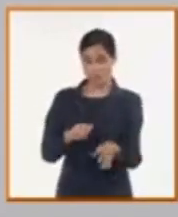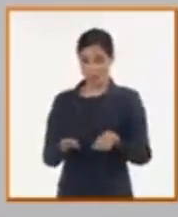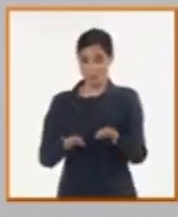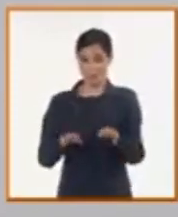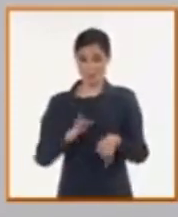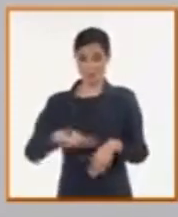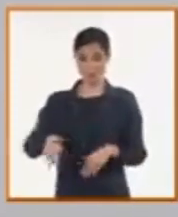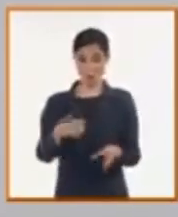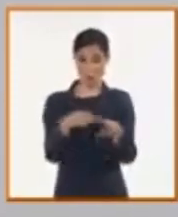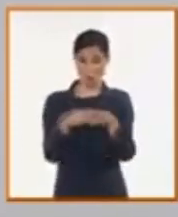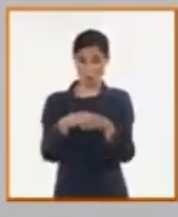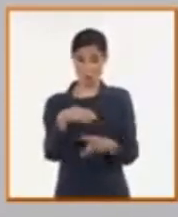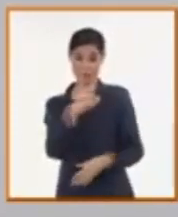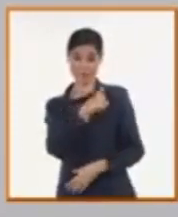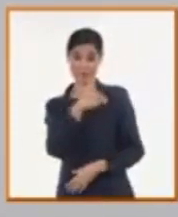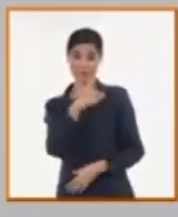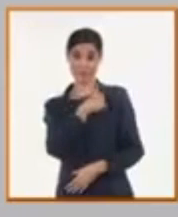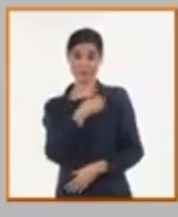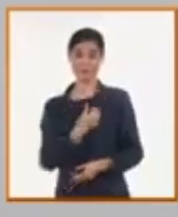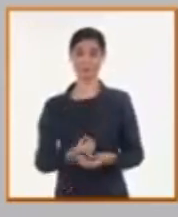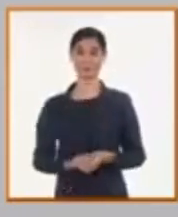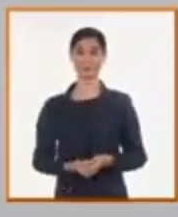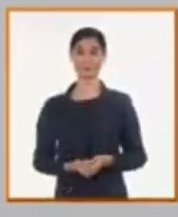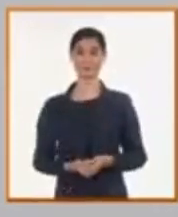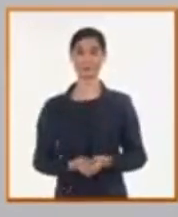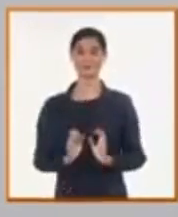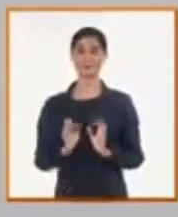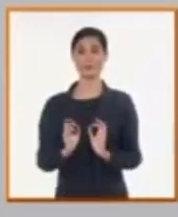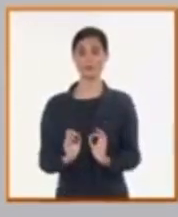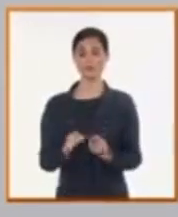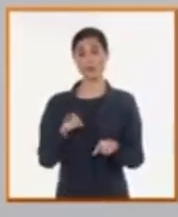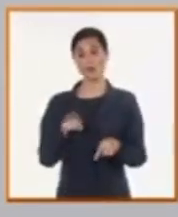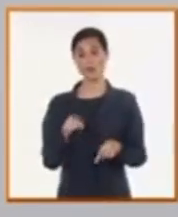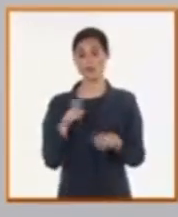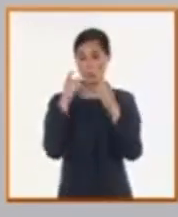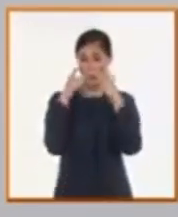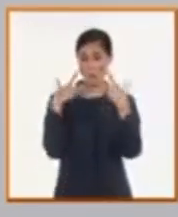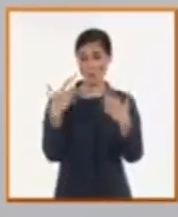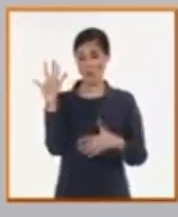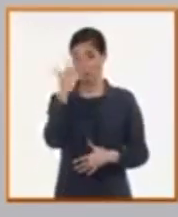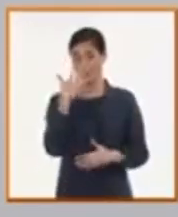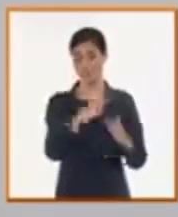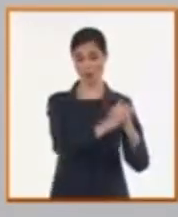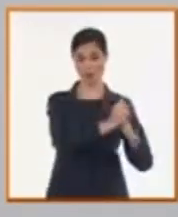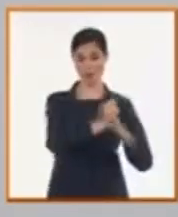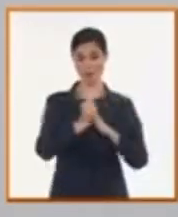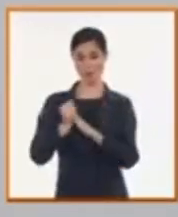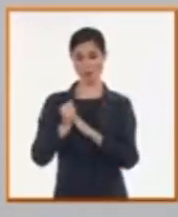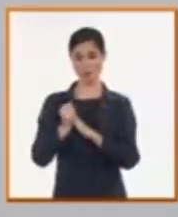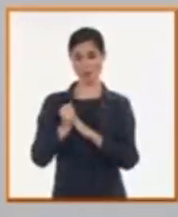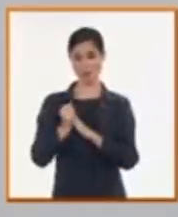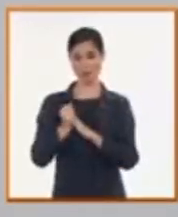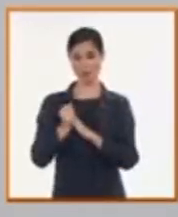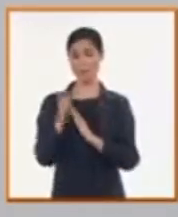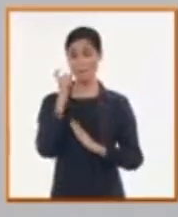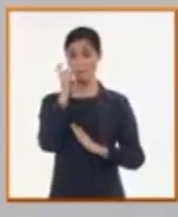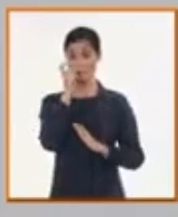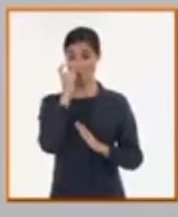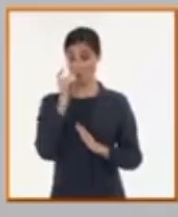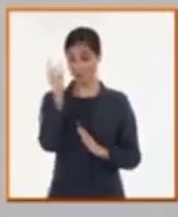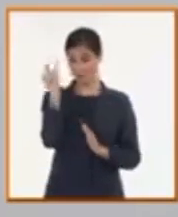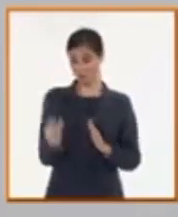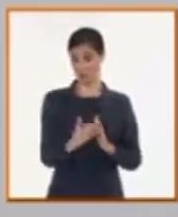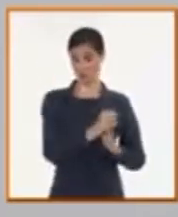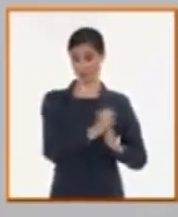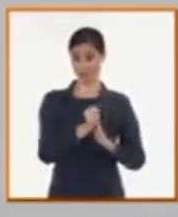hiciera fundamentalmente con la participación de asesores. Claro. Hasta que llegó un momento en que, bueno, más adelante, que se